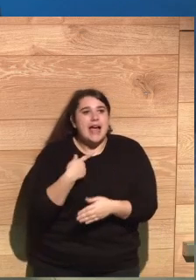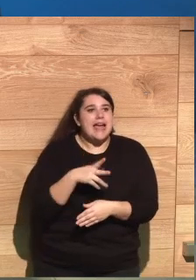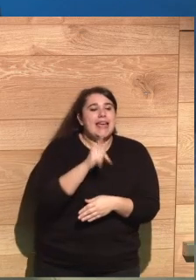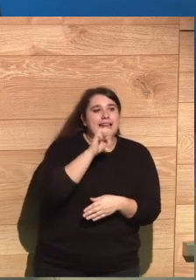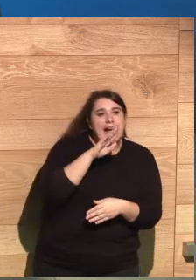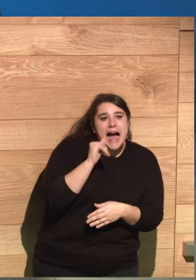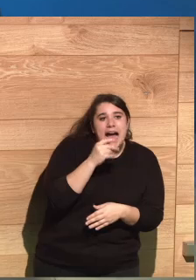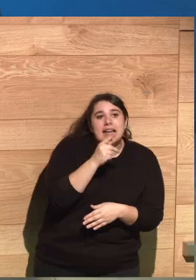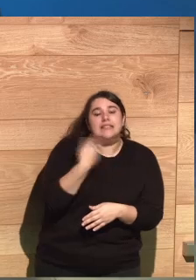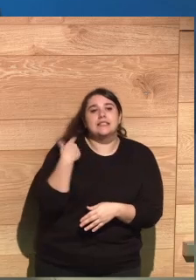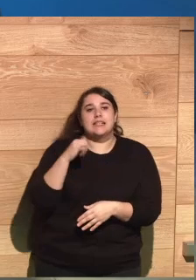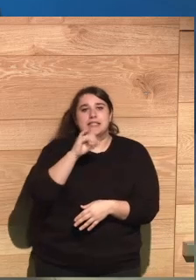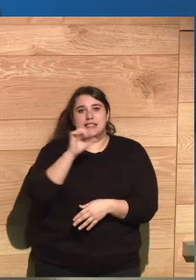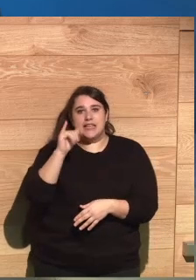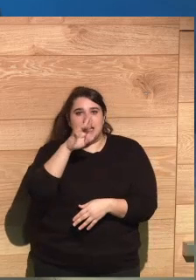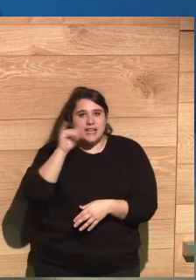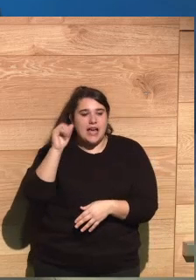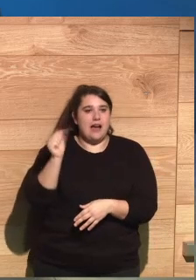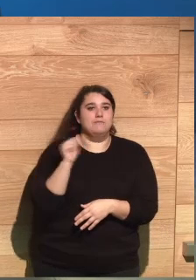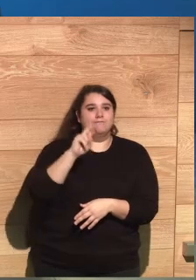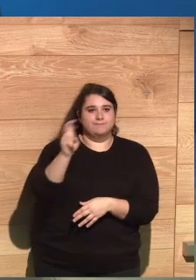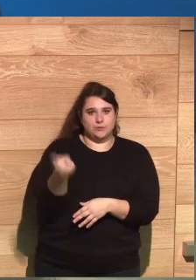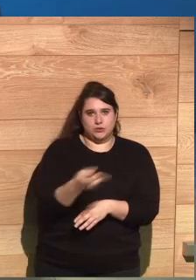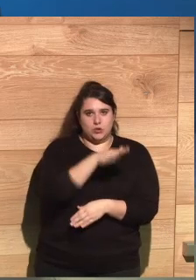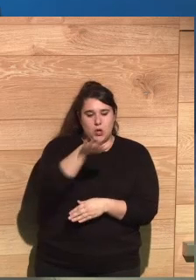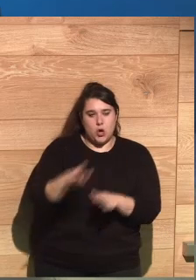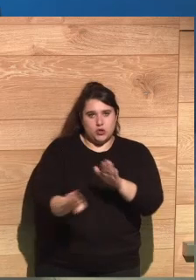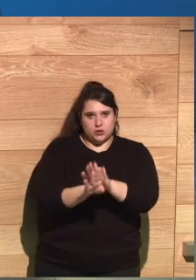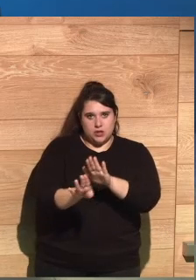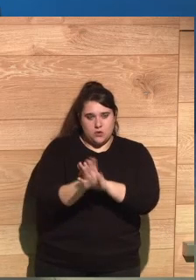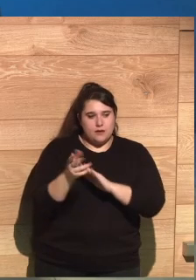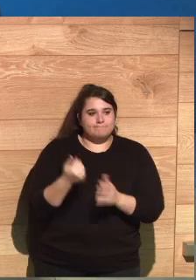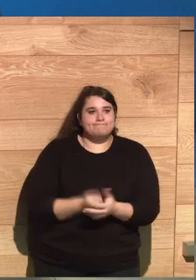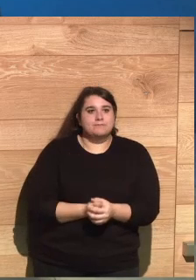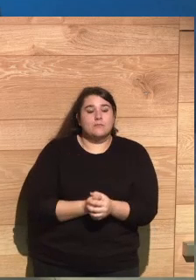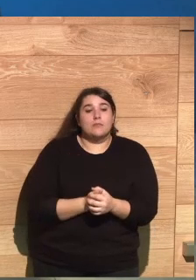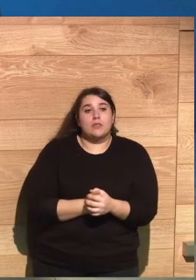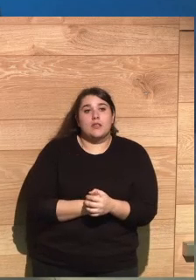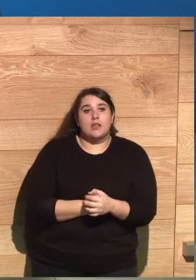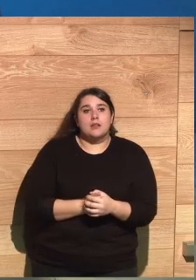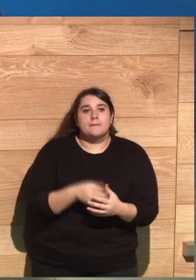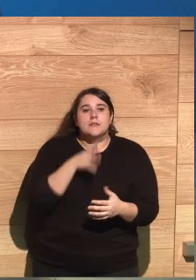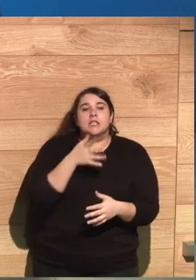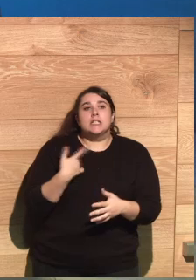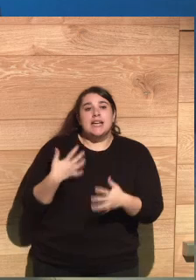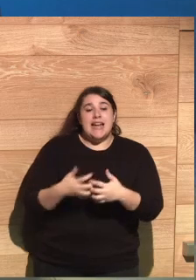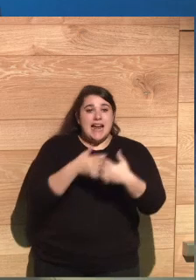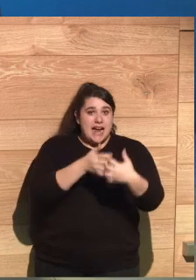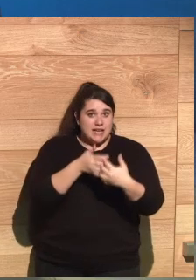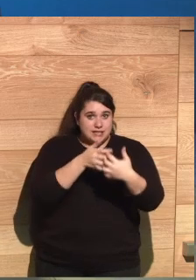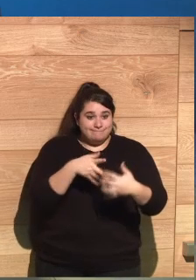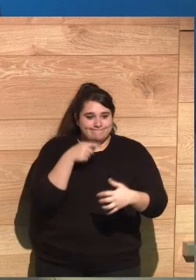Irak, y ahora hay unos escenarios como Siria, Libia, etcétera, ¿no? Es decir, que esa guerra